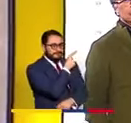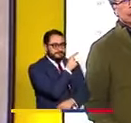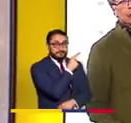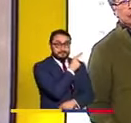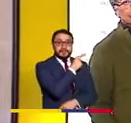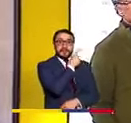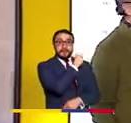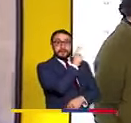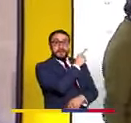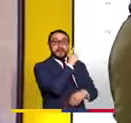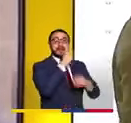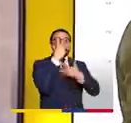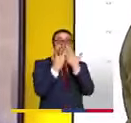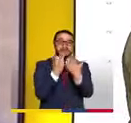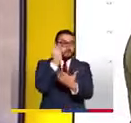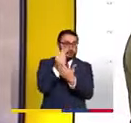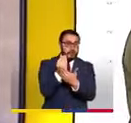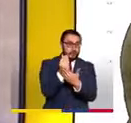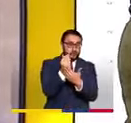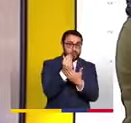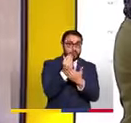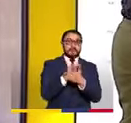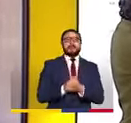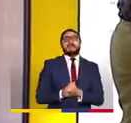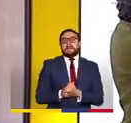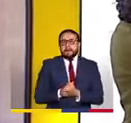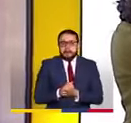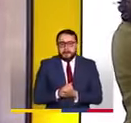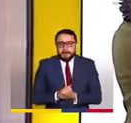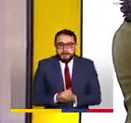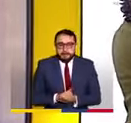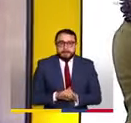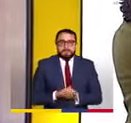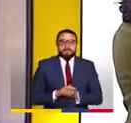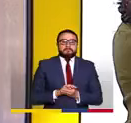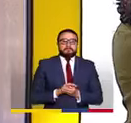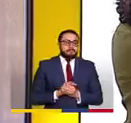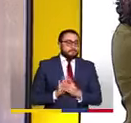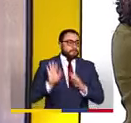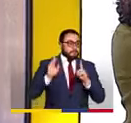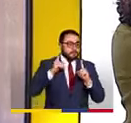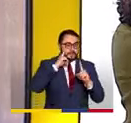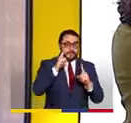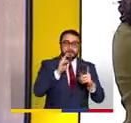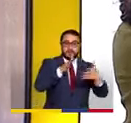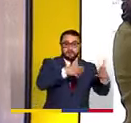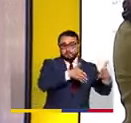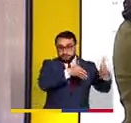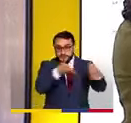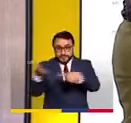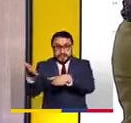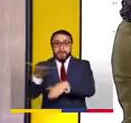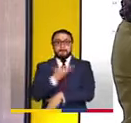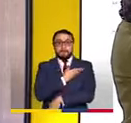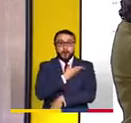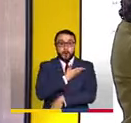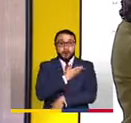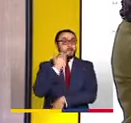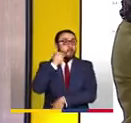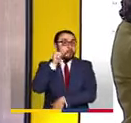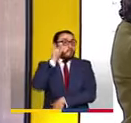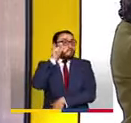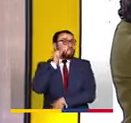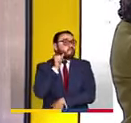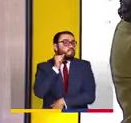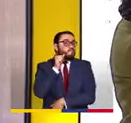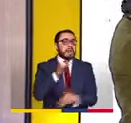Este es el resultado 24, sigue siendo. Entonces, el casos y mortalidad materna, vamos a ver